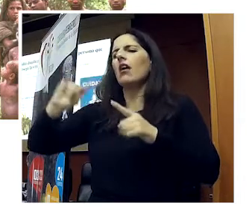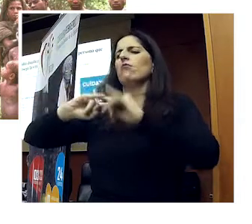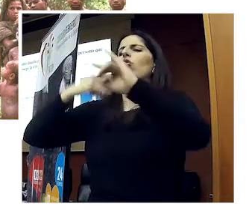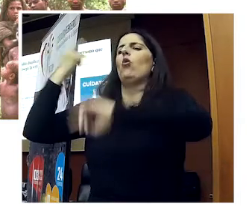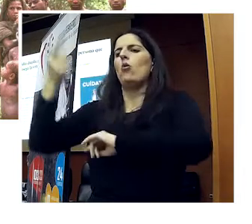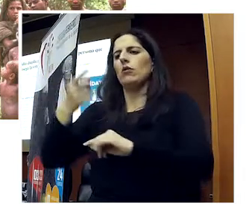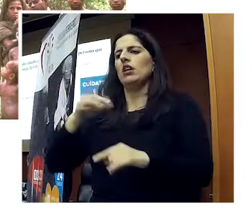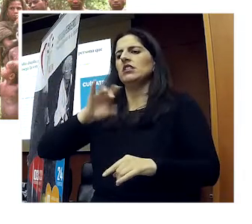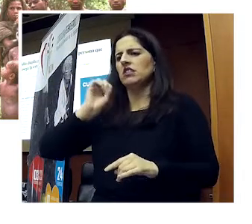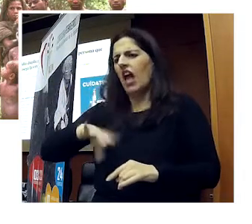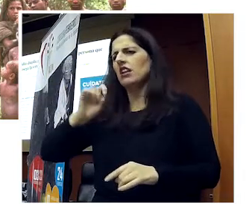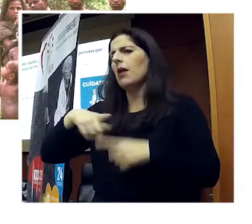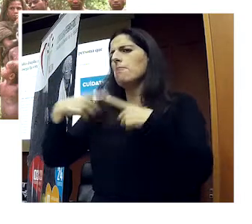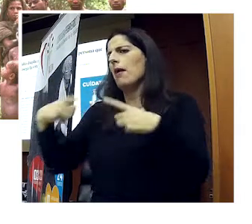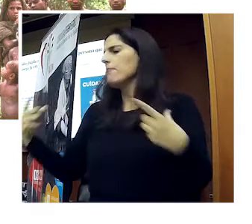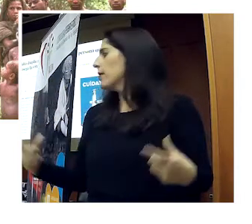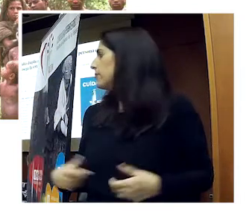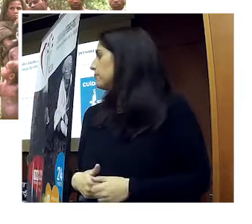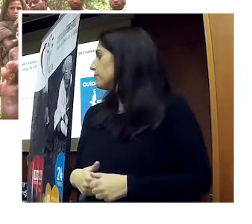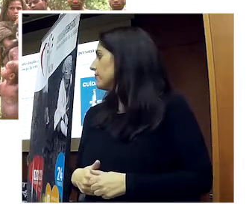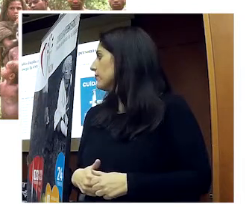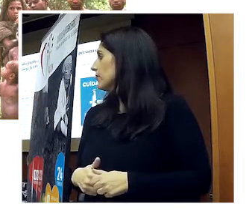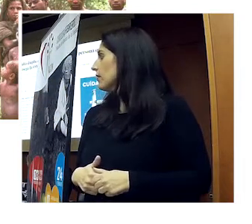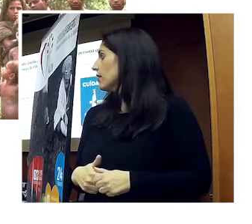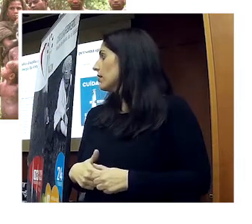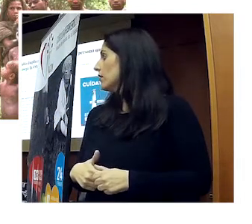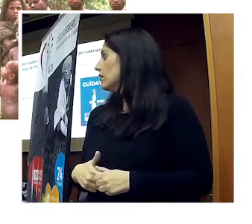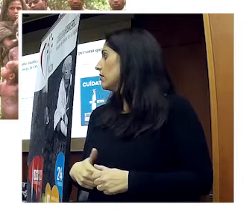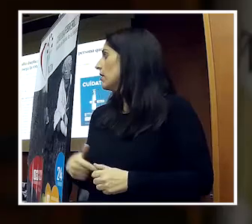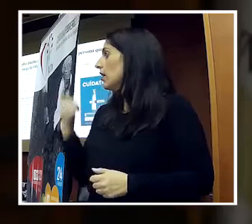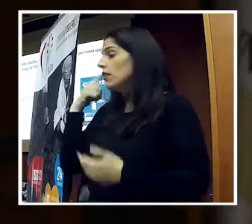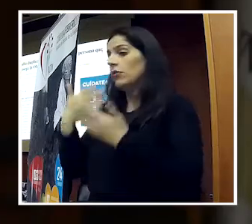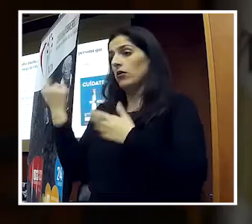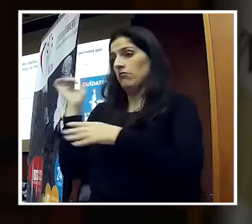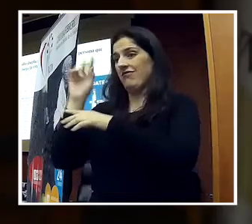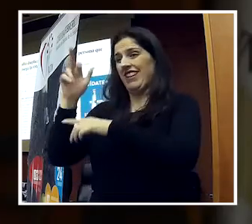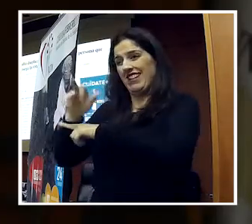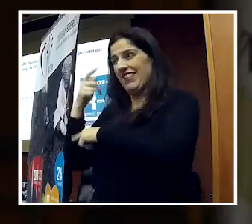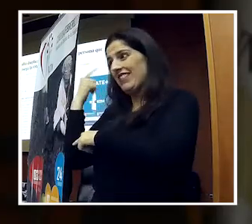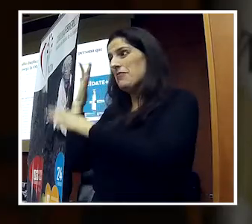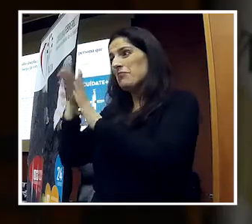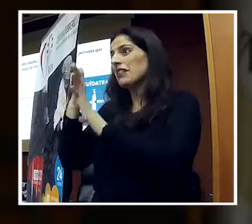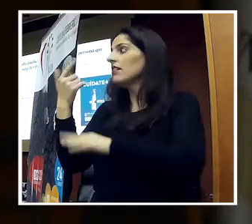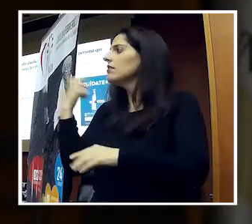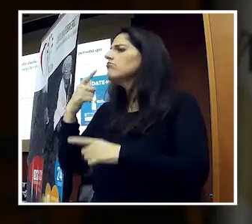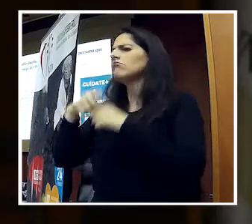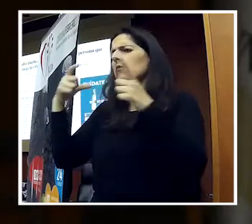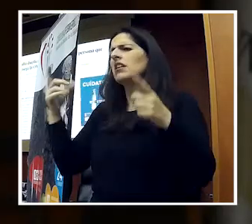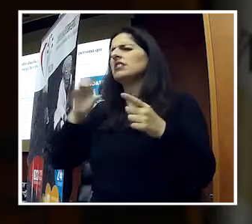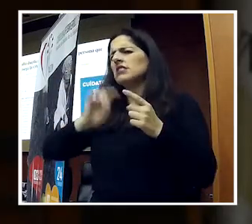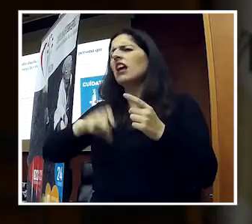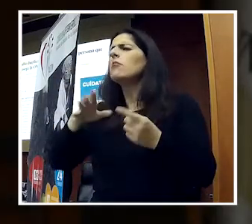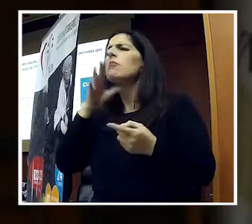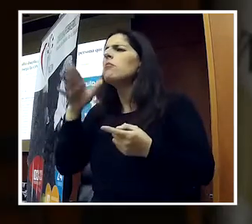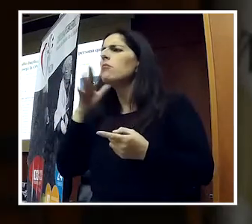sal elevadísimo en la población, como dice, por ejemplo, esta diapositiva que os pongo, ¿no? Y fundamentalmente, ¿a base de